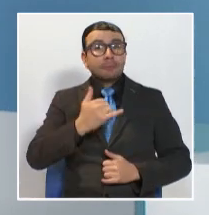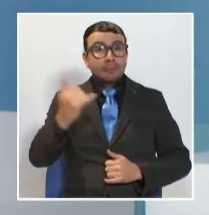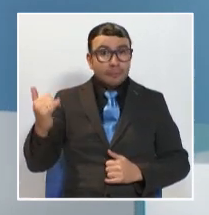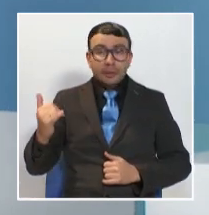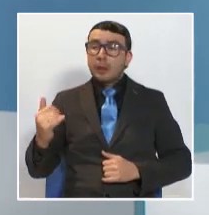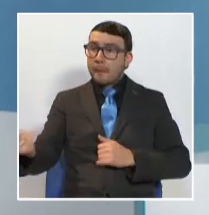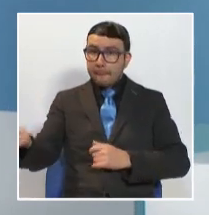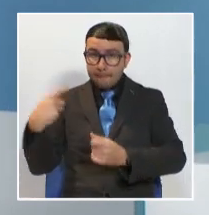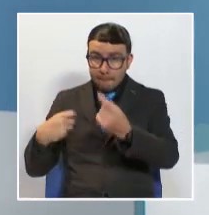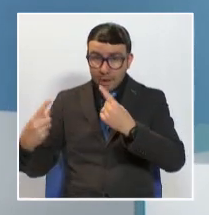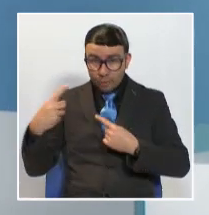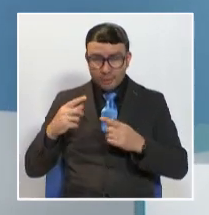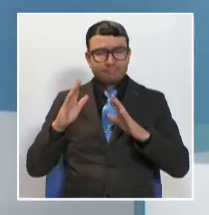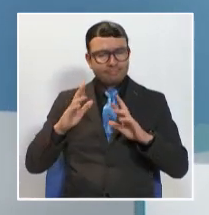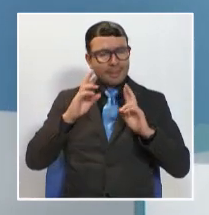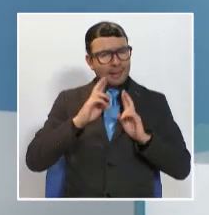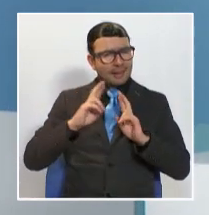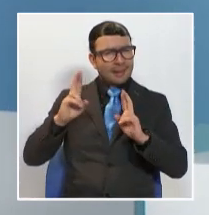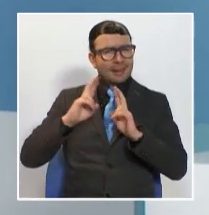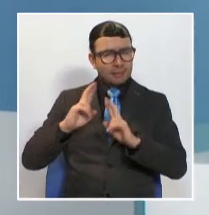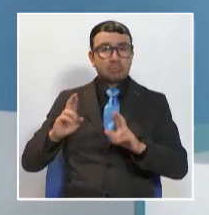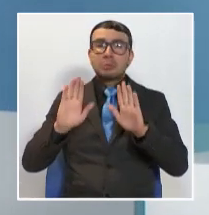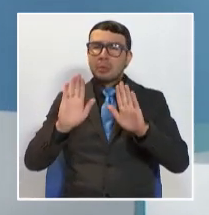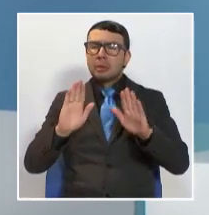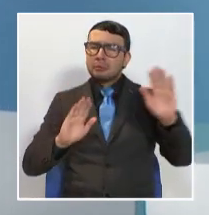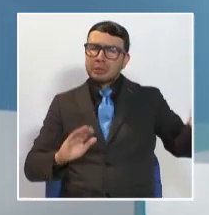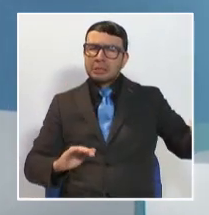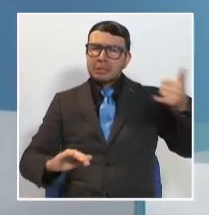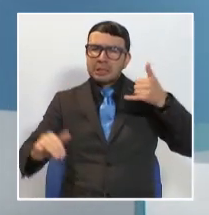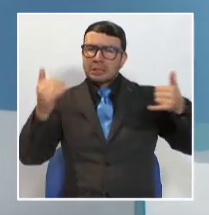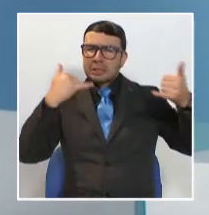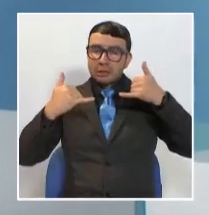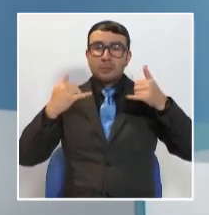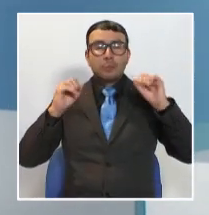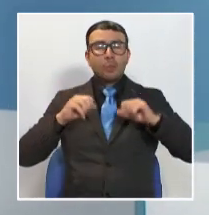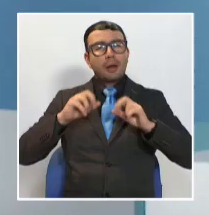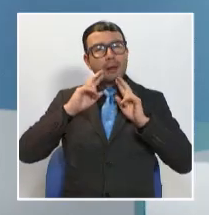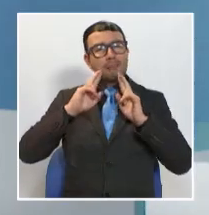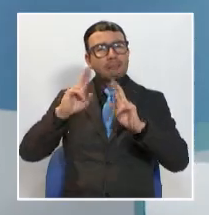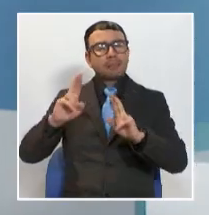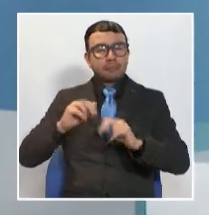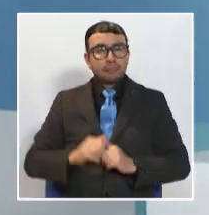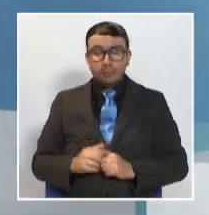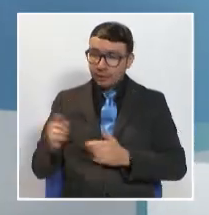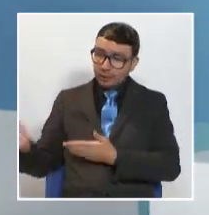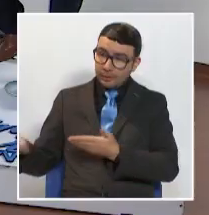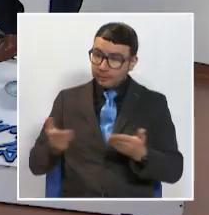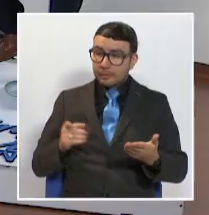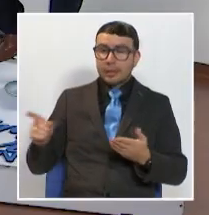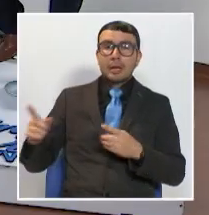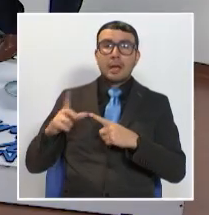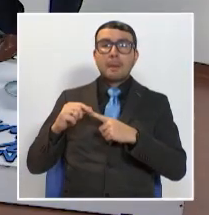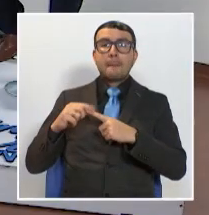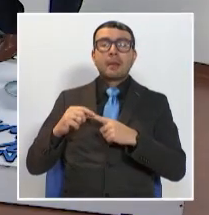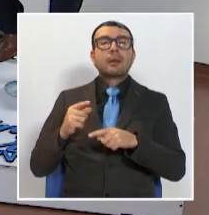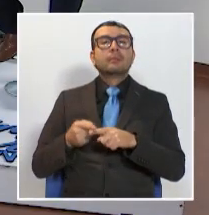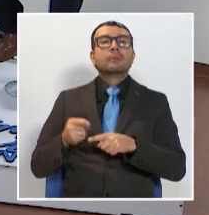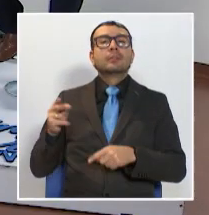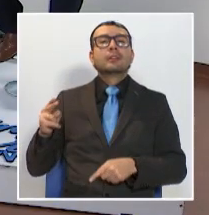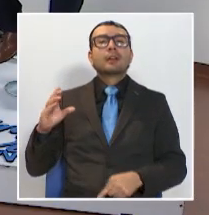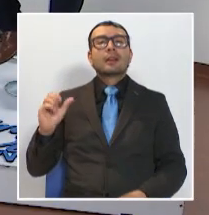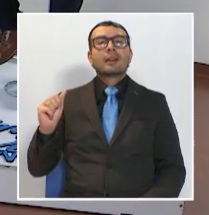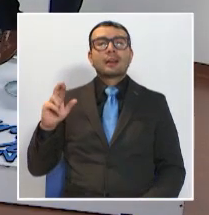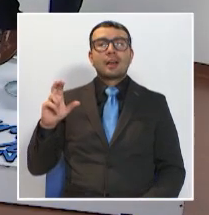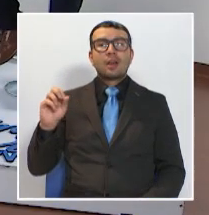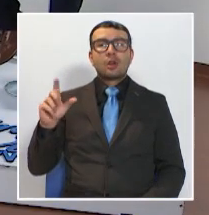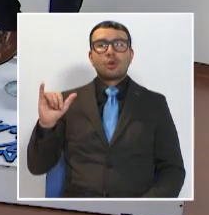abrir la línea gratuita para que nos puedan llamar y hacer diferentes preguntas. Le doy la bienvenida a mi prima Carolina,